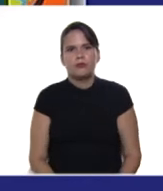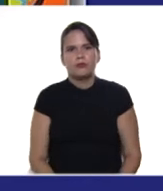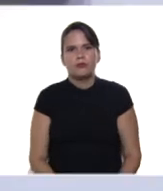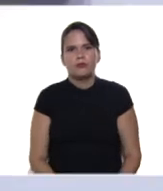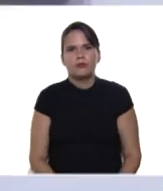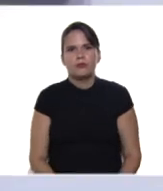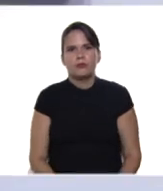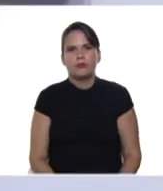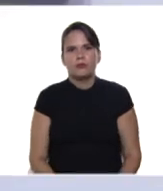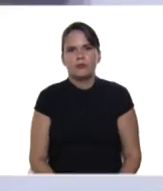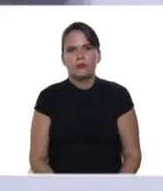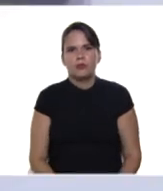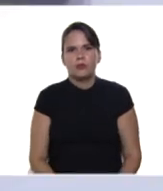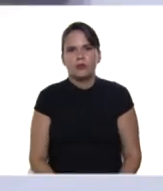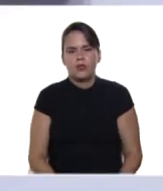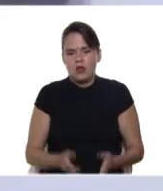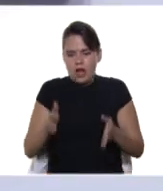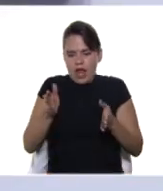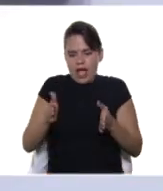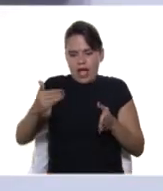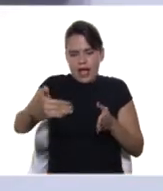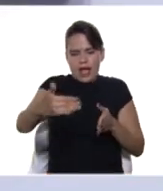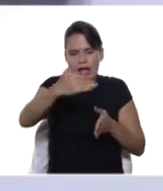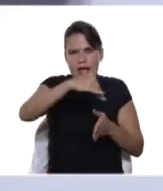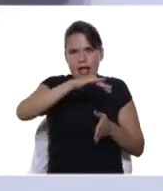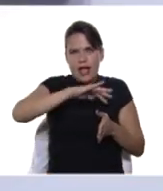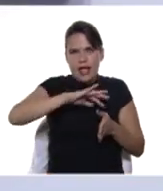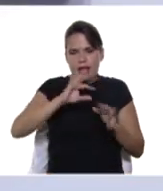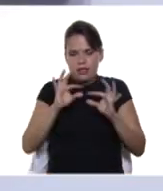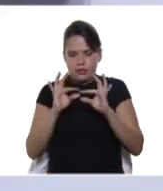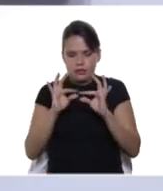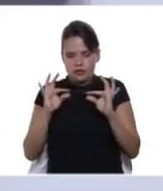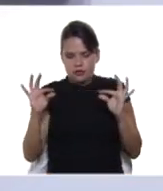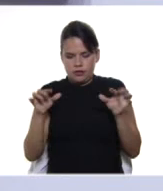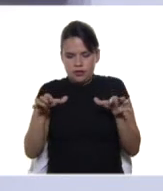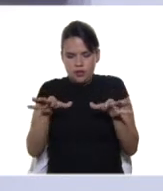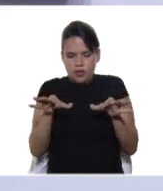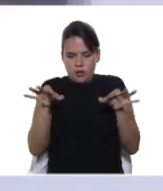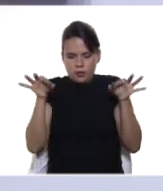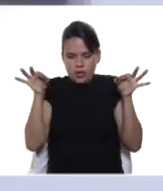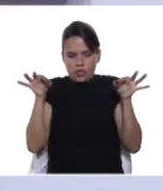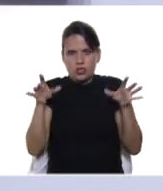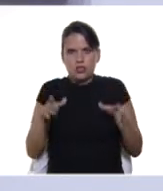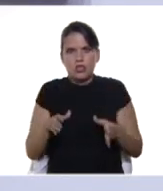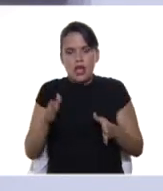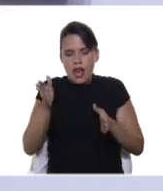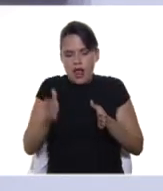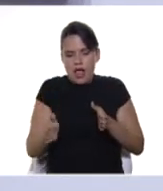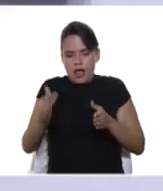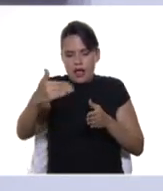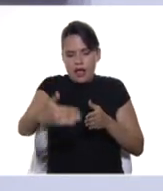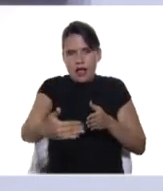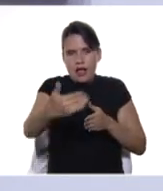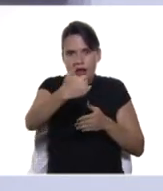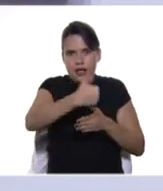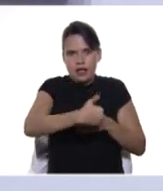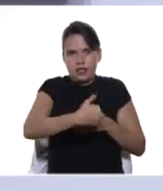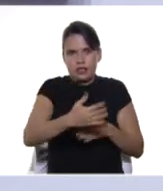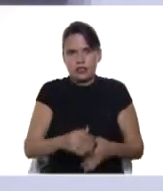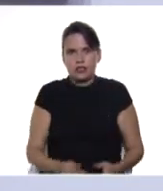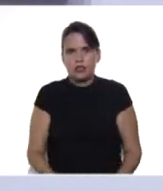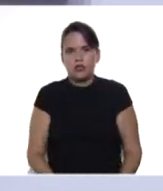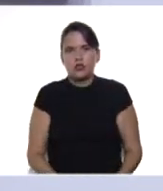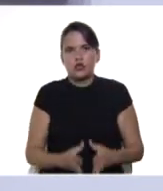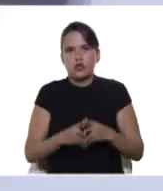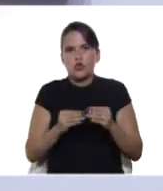figura, son las caras, aristas y vértices. Las caras son los polígonos que